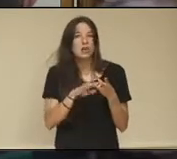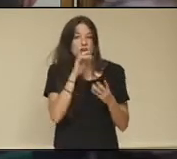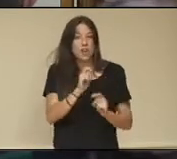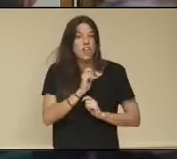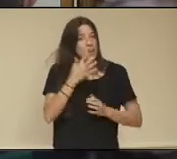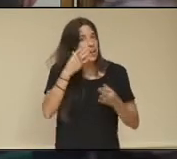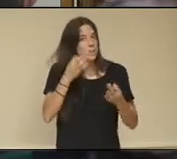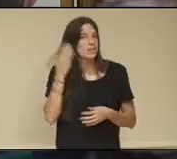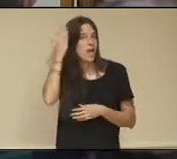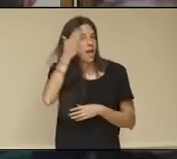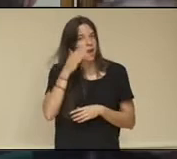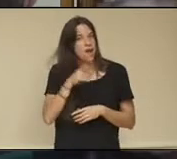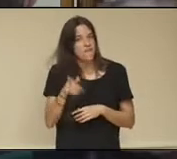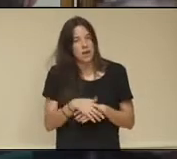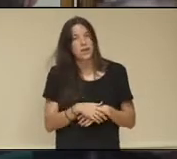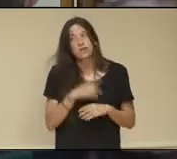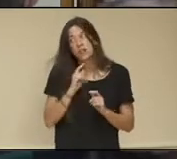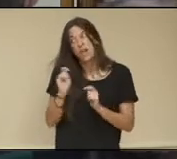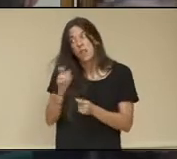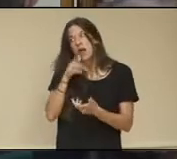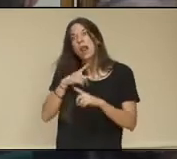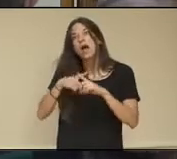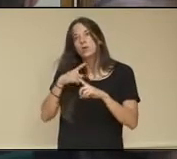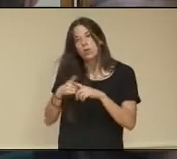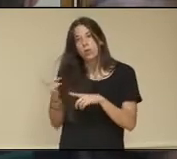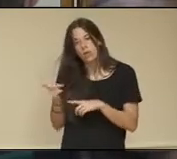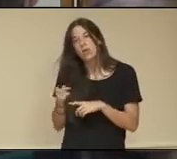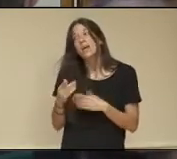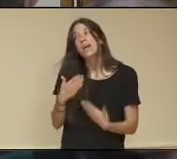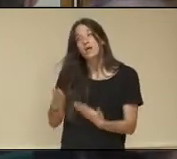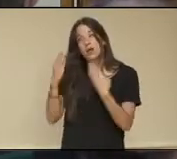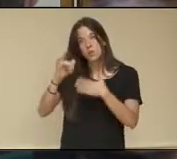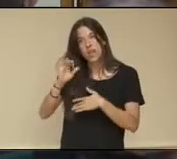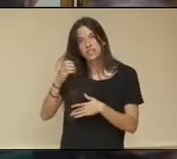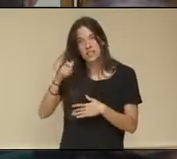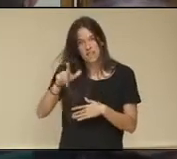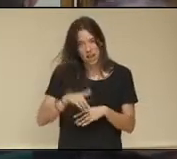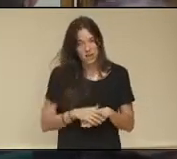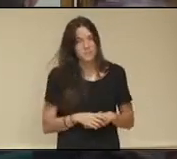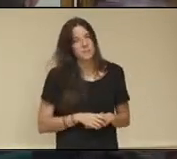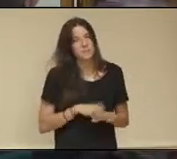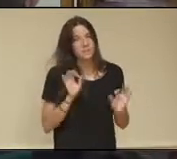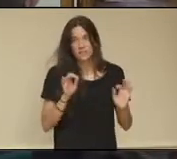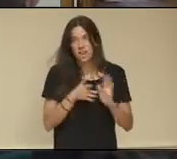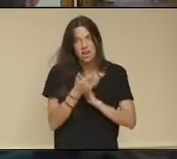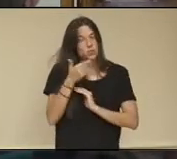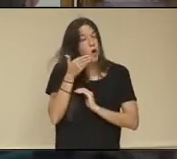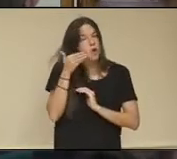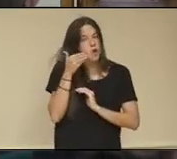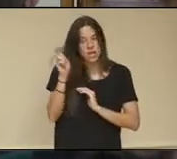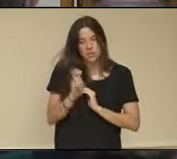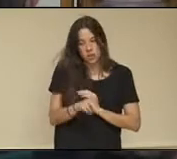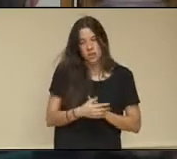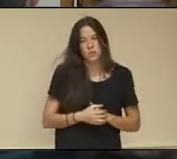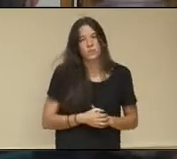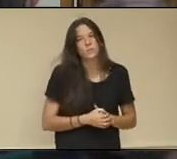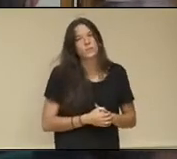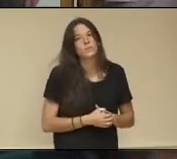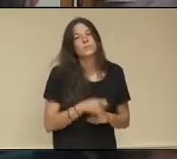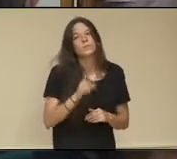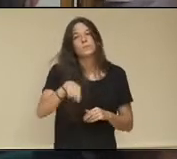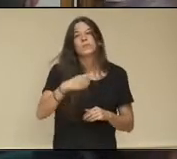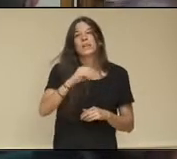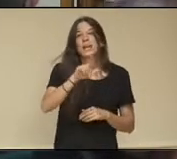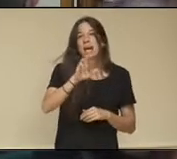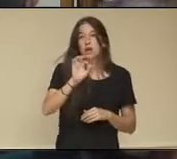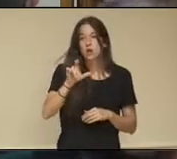la comunidad foral, ¿no? O sea que enhorabuena, Isabel. Es un honor tenerte aquí. Bueno, Carlos